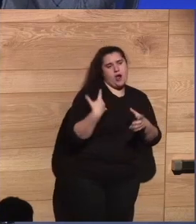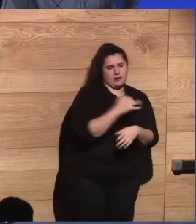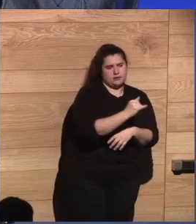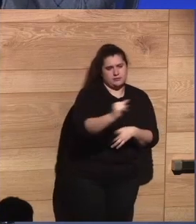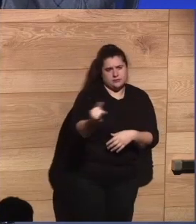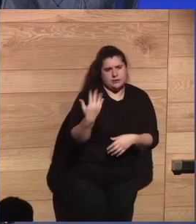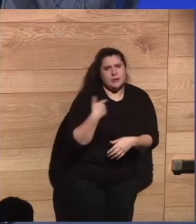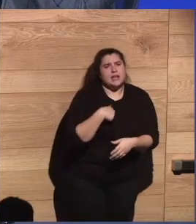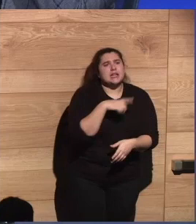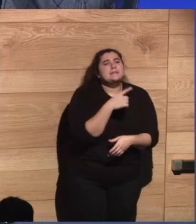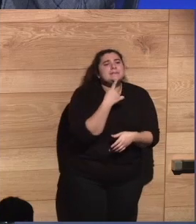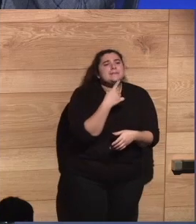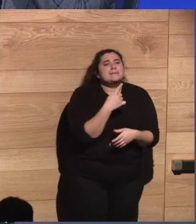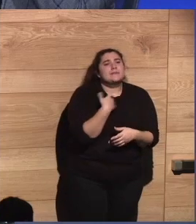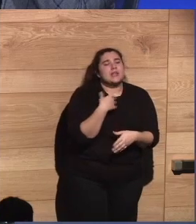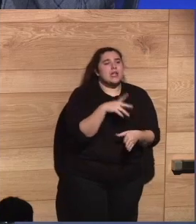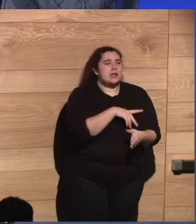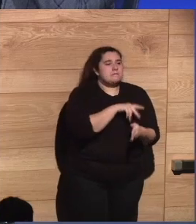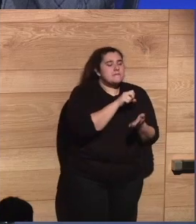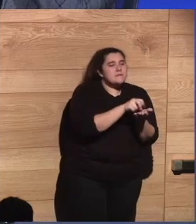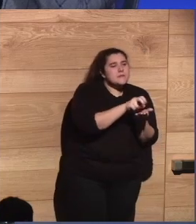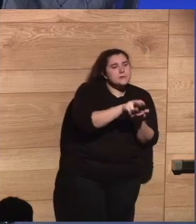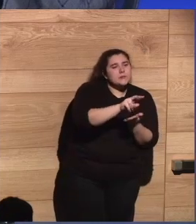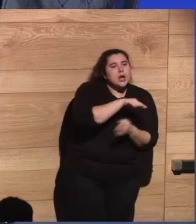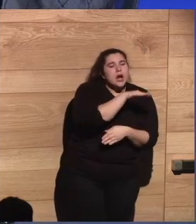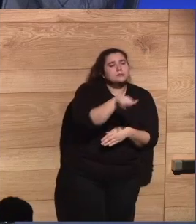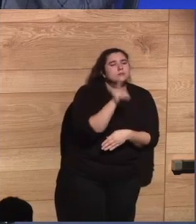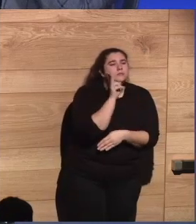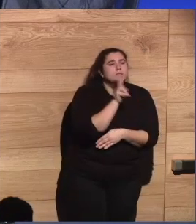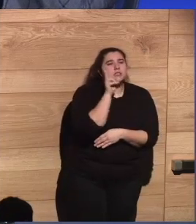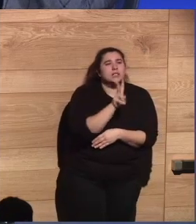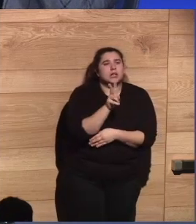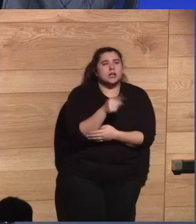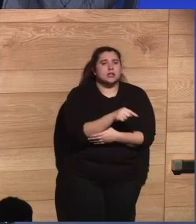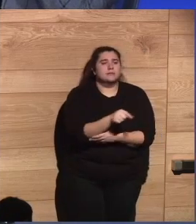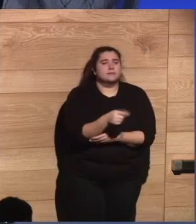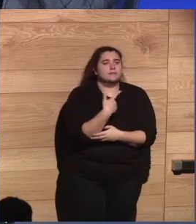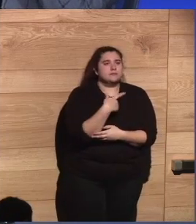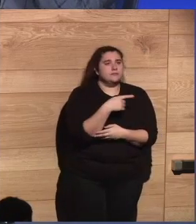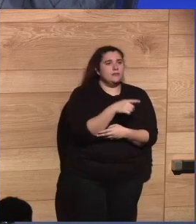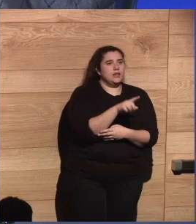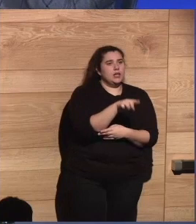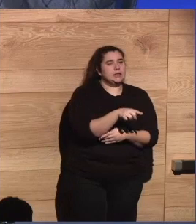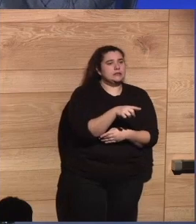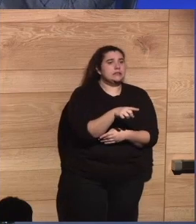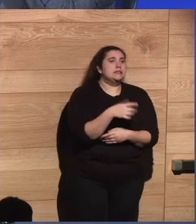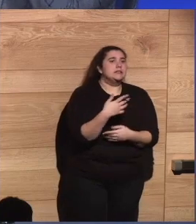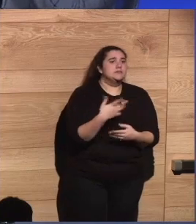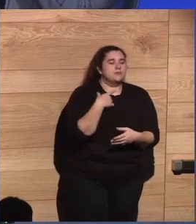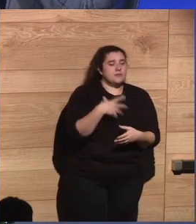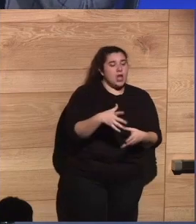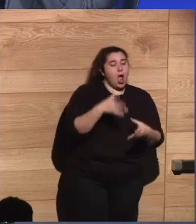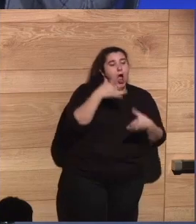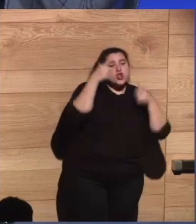y ahí está documentado que recorrieron el Albaicín. Y con la Járrega, con la Járrega también, exactamente, también fueron, pero antes del sombrero de